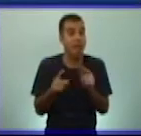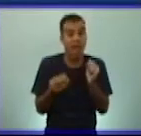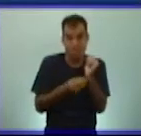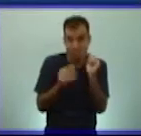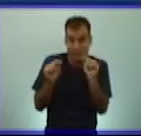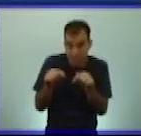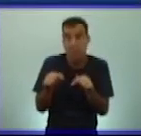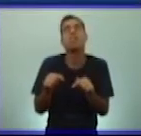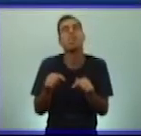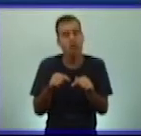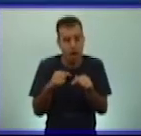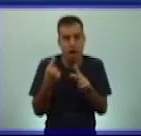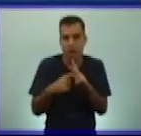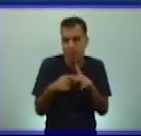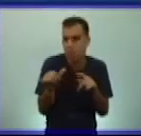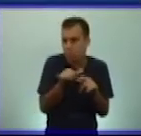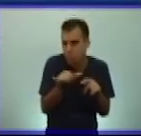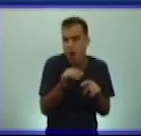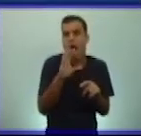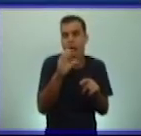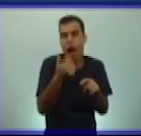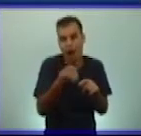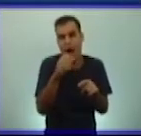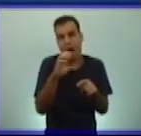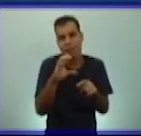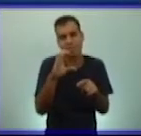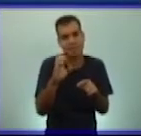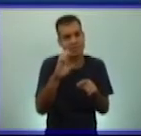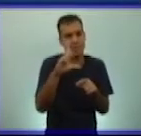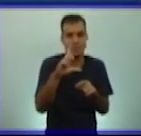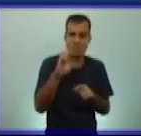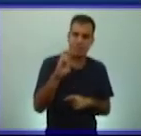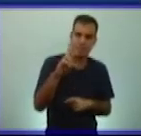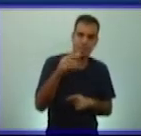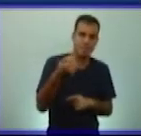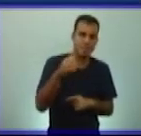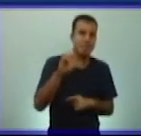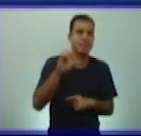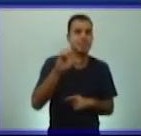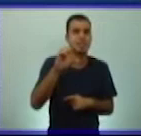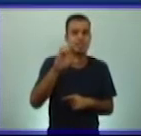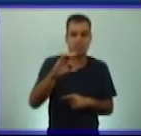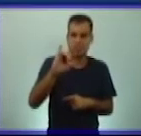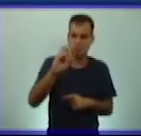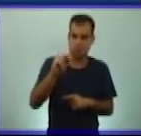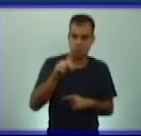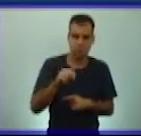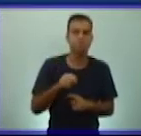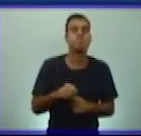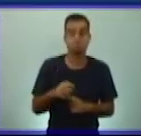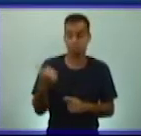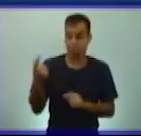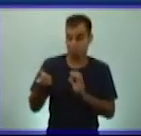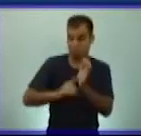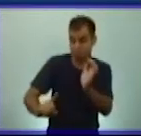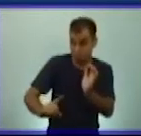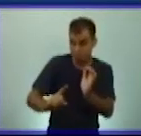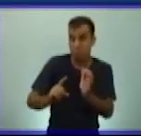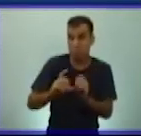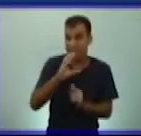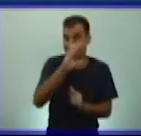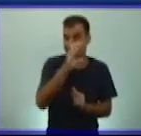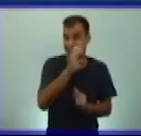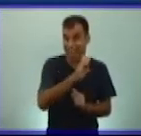posición, experimentaban ciertas transformaciones. Esta energía, que era toda potencial, empezaba